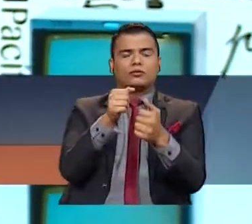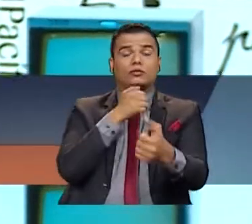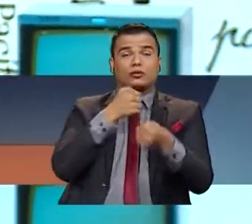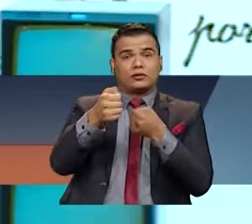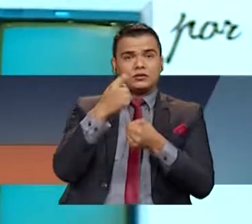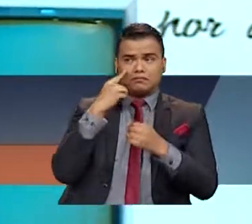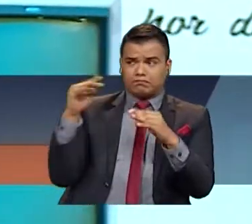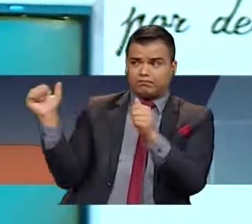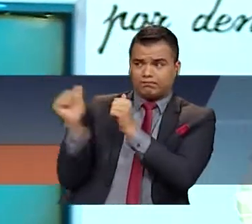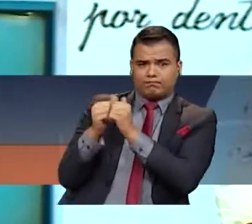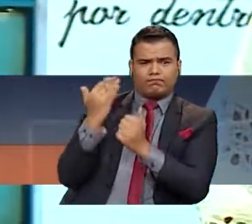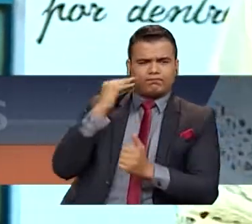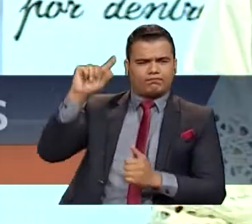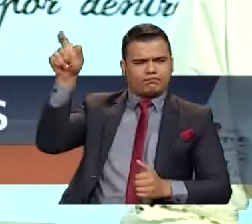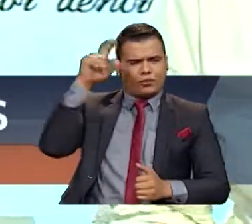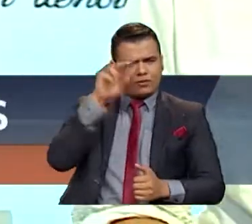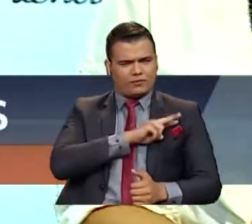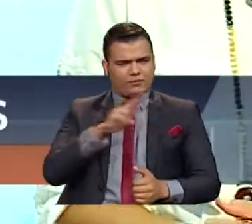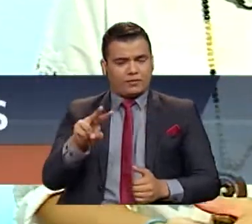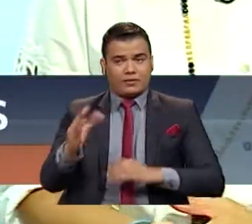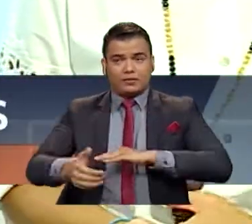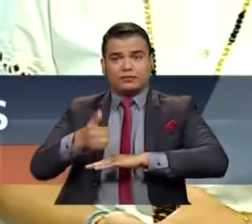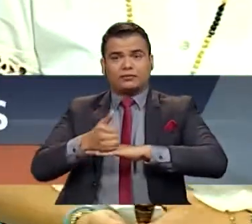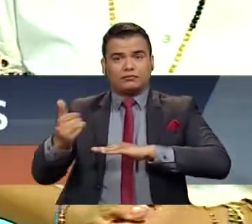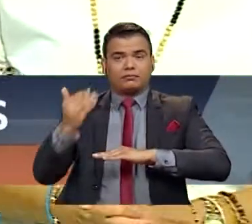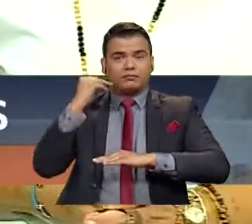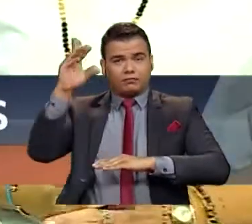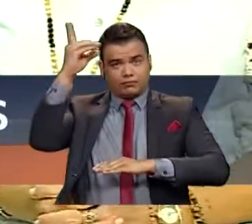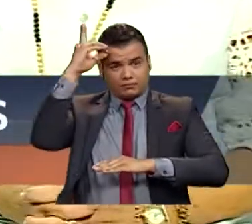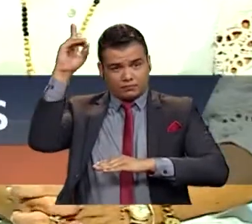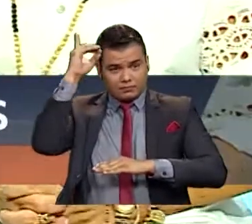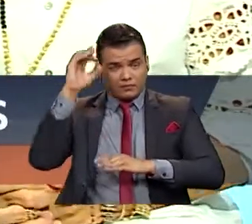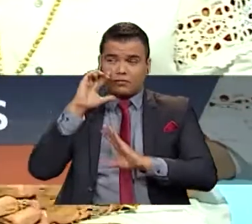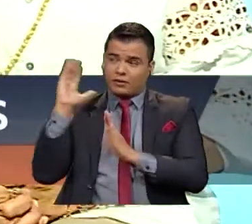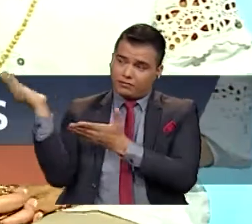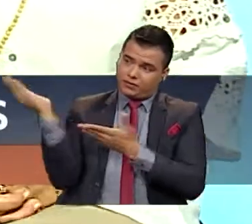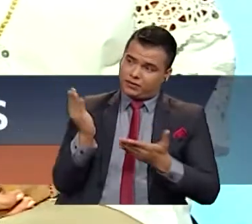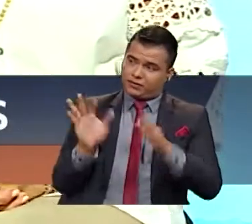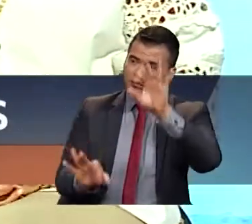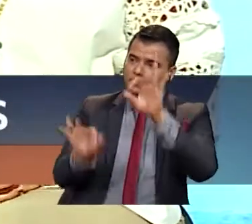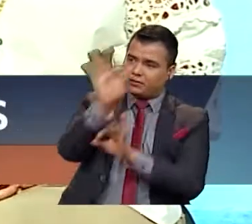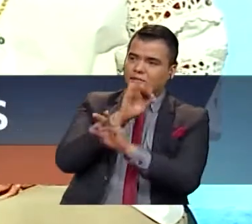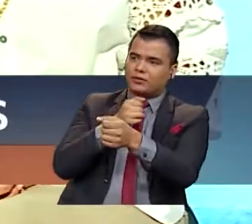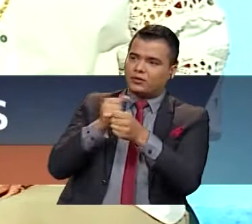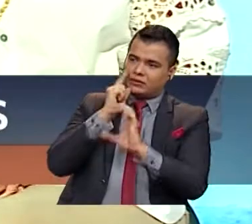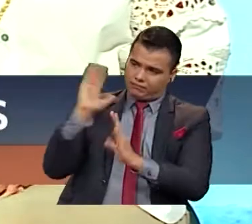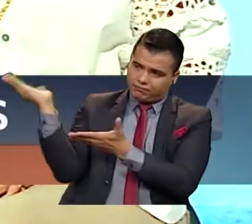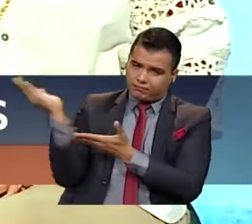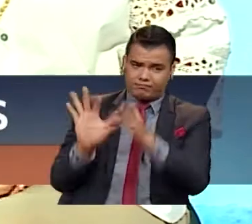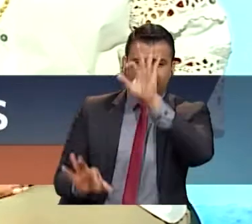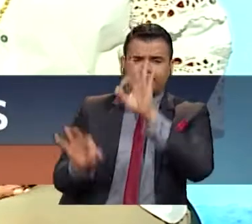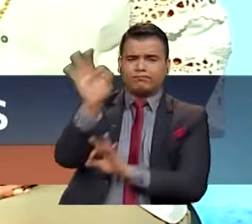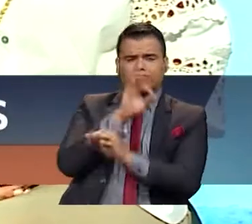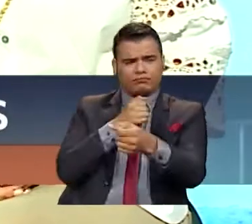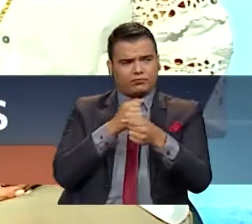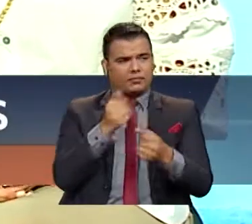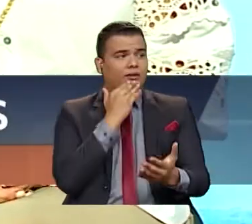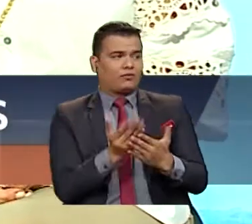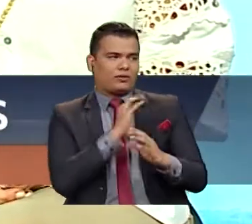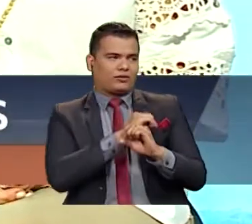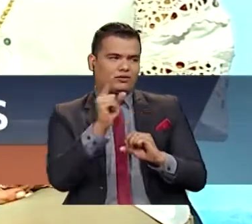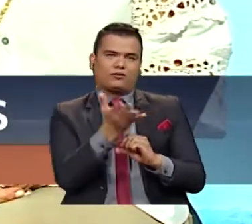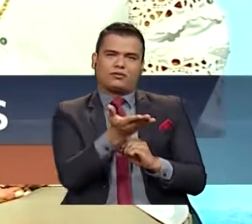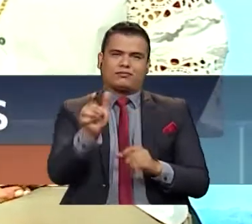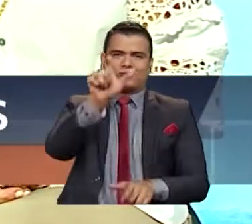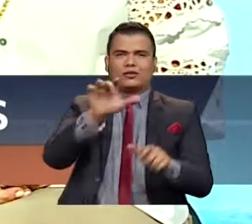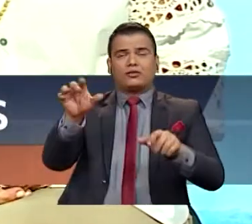Valle del Cauca, doctora Dilian Francisca Toro. Bienvenida a Telepacífico Noticias. Bueno, muy buenas noches a usted y a todos los televidentes. Doctora Dilian Francisca, el